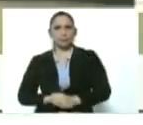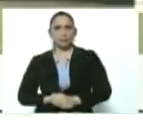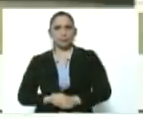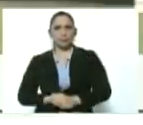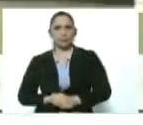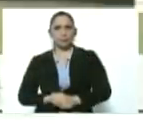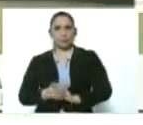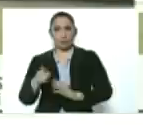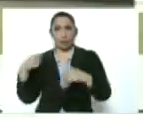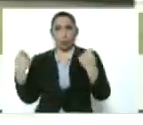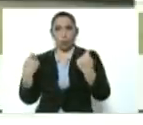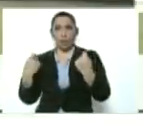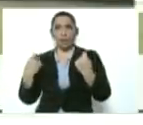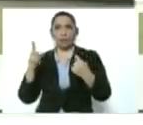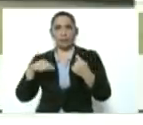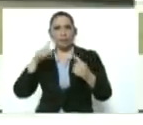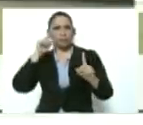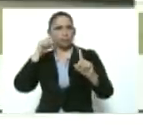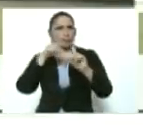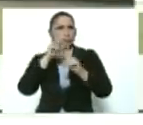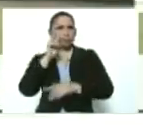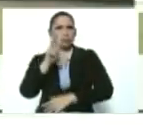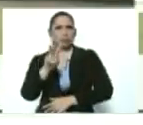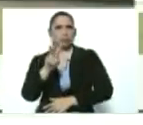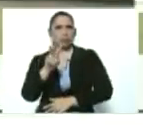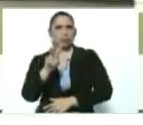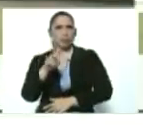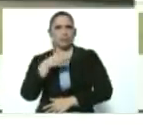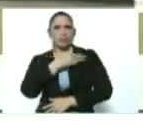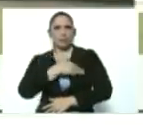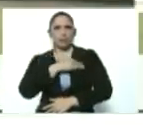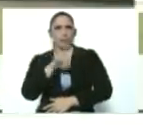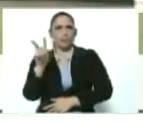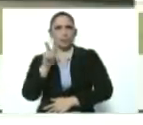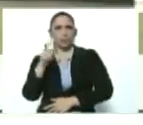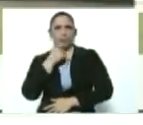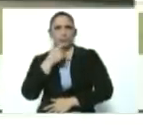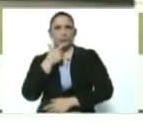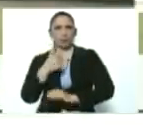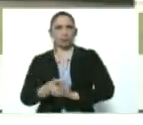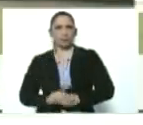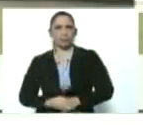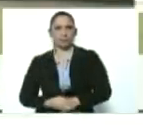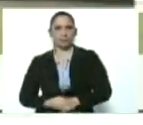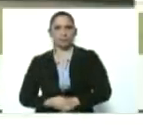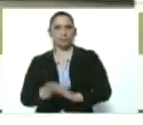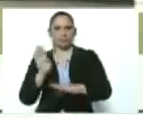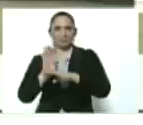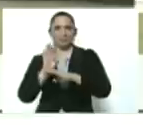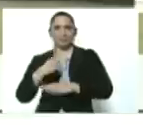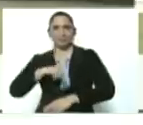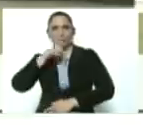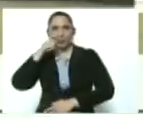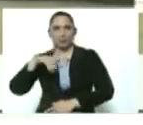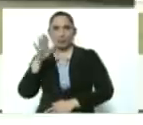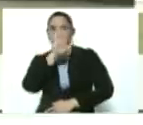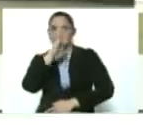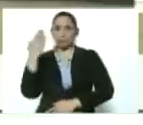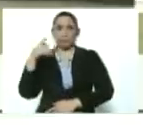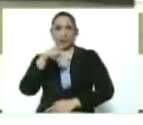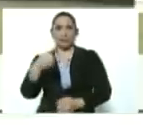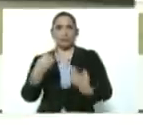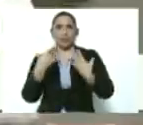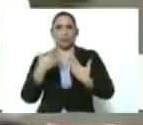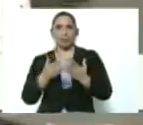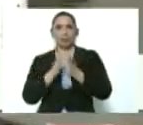estas jornadas y las perspectivas de la misión venezuela bella para proteger a nuestro pueblo en medio de esta pandemia por